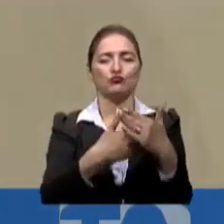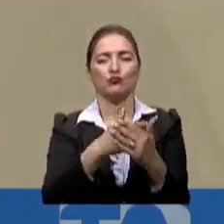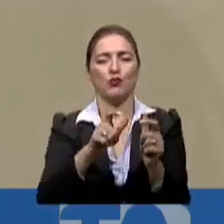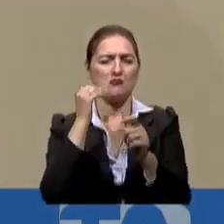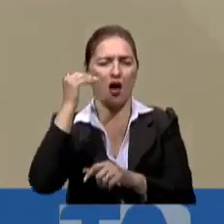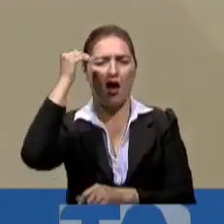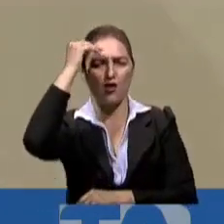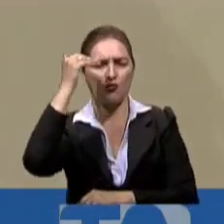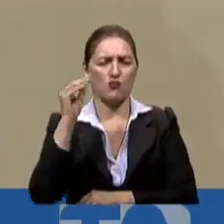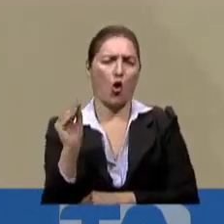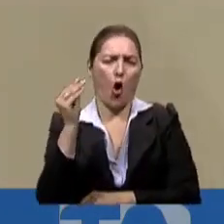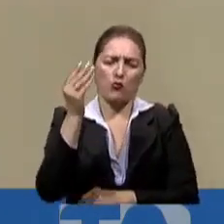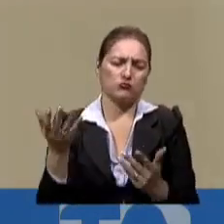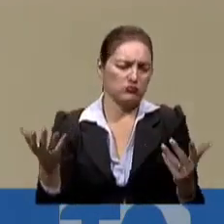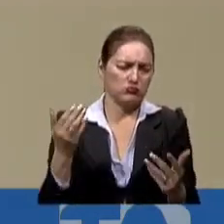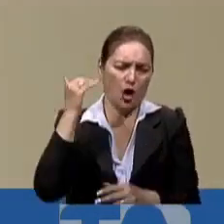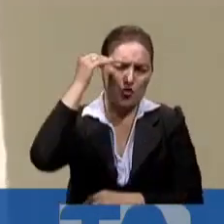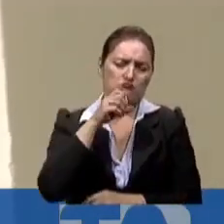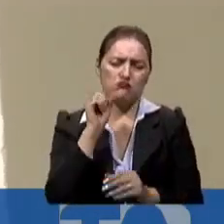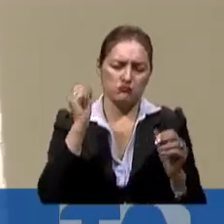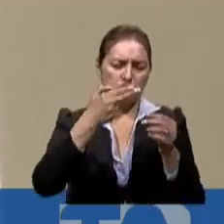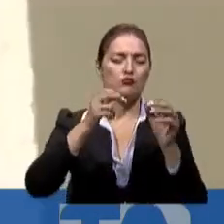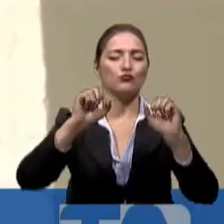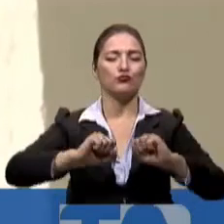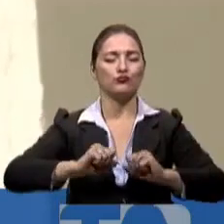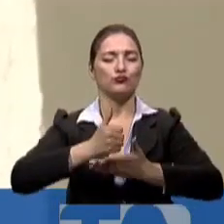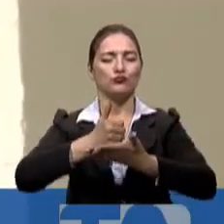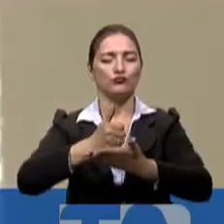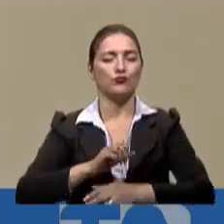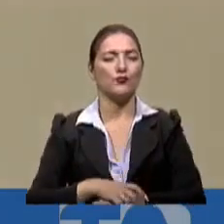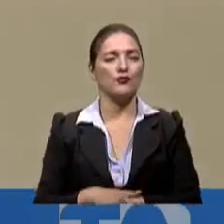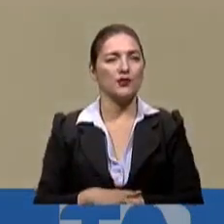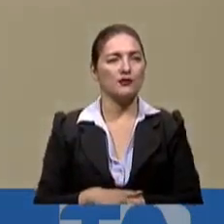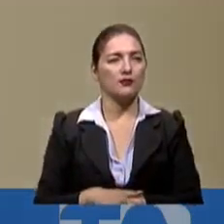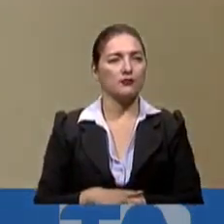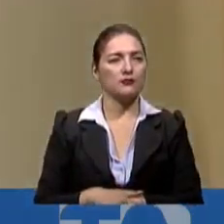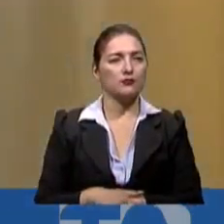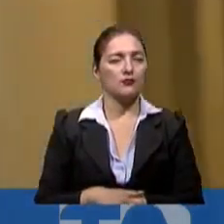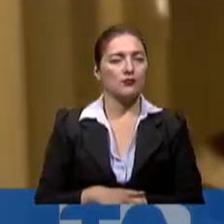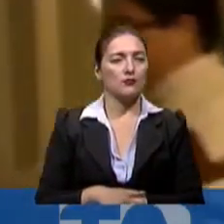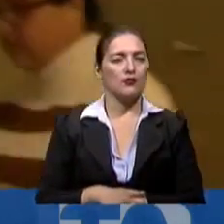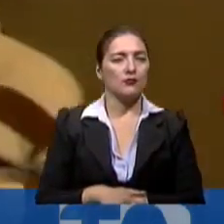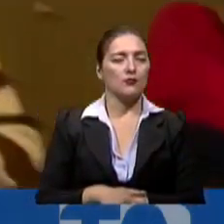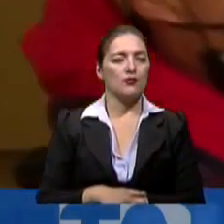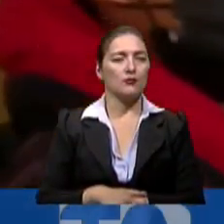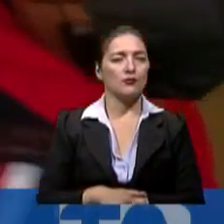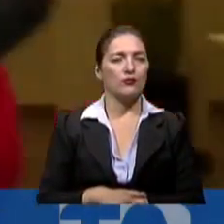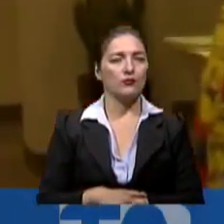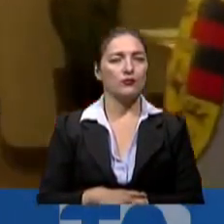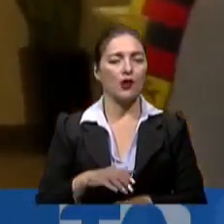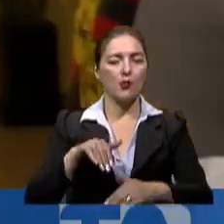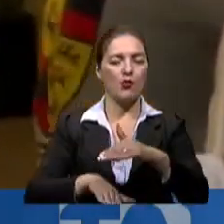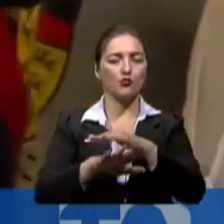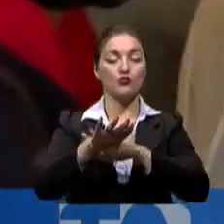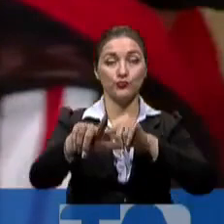venir adultos adultos jóvenes y adultos mayores también para beneficiarse de este nuevo servicio Por supuesto Marisol ahora Vamos a ingresar a la